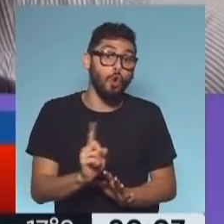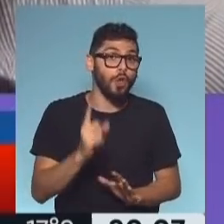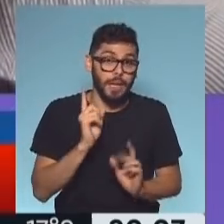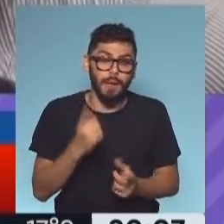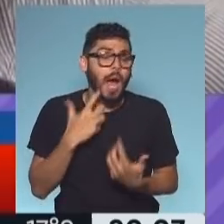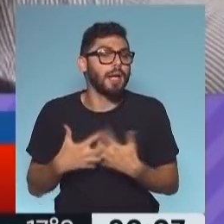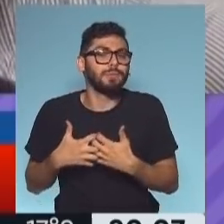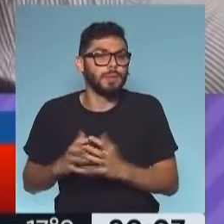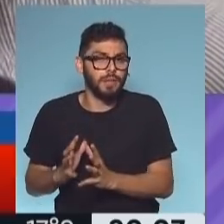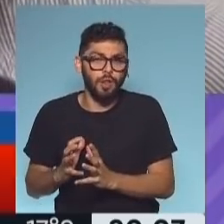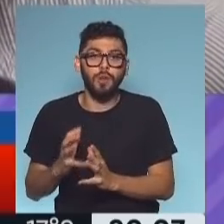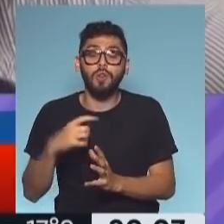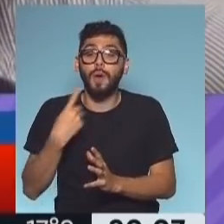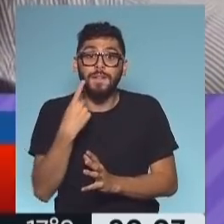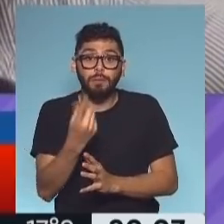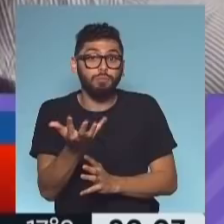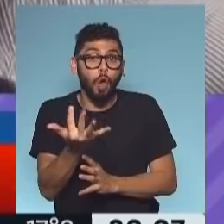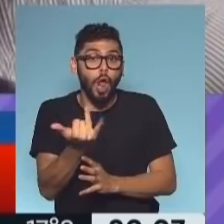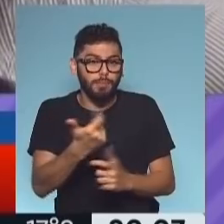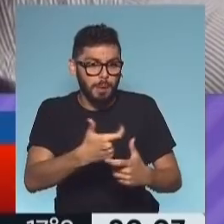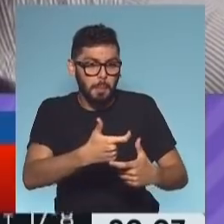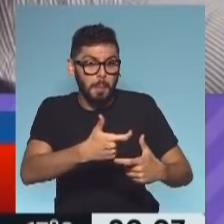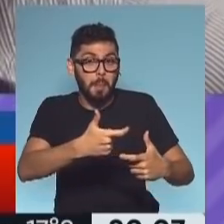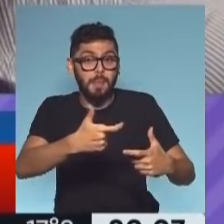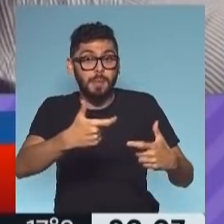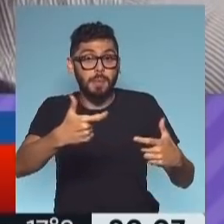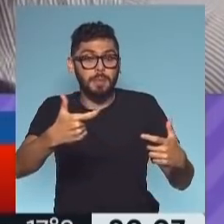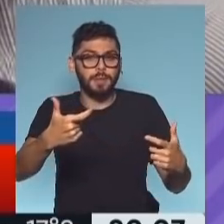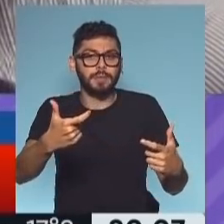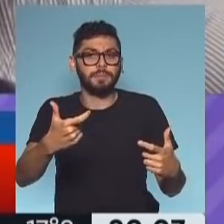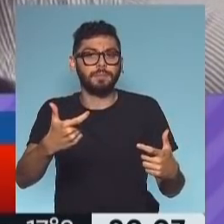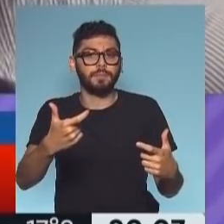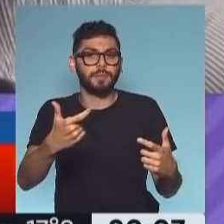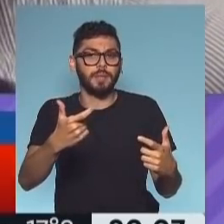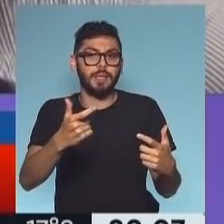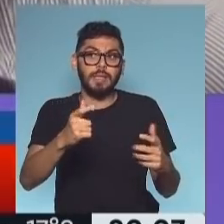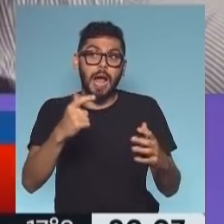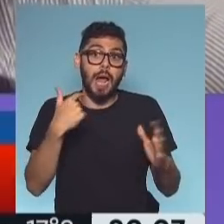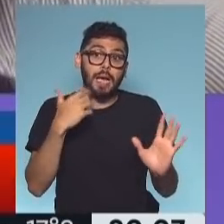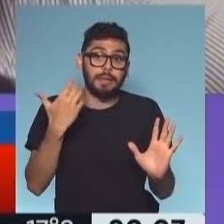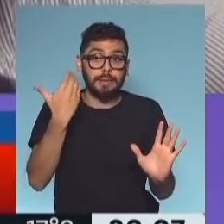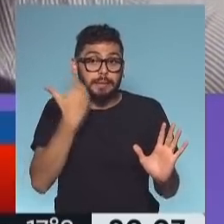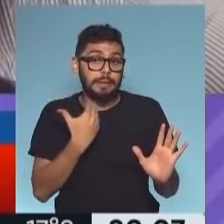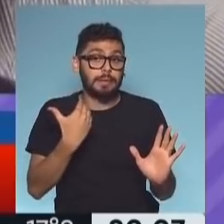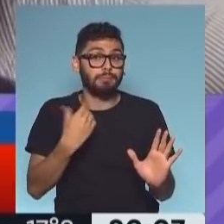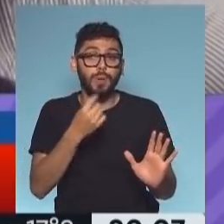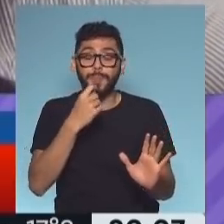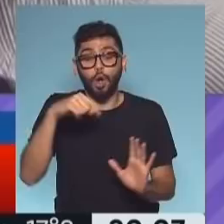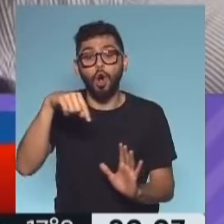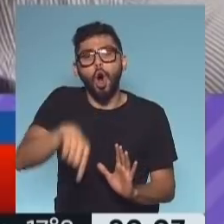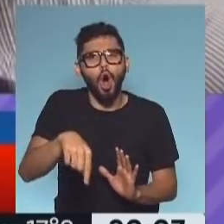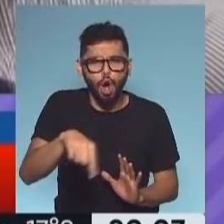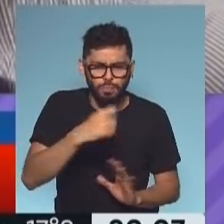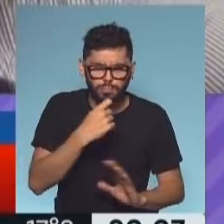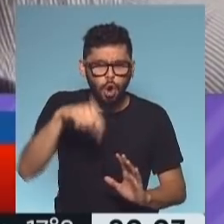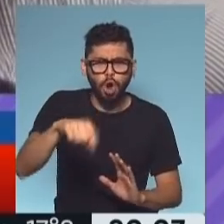seguimos viendo que cada día aumentan más los contagios y empezamos a mantenernos en un límite delgado, porque si uno toma medidas hoy, supongamos que